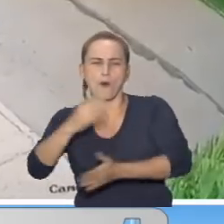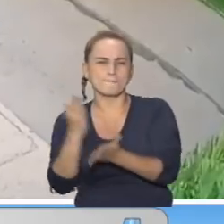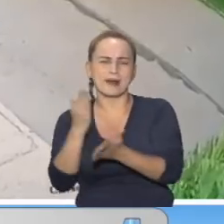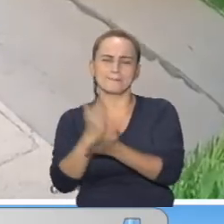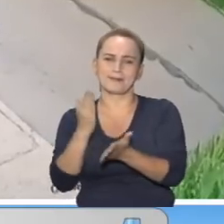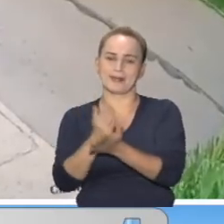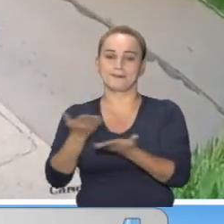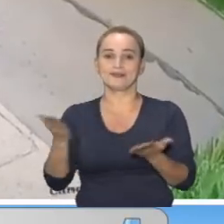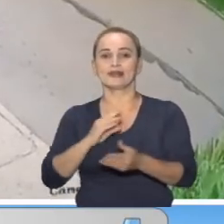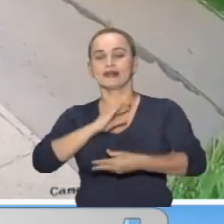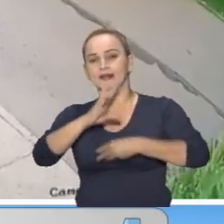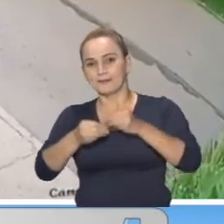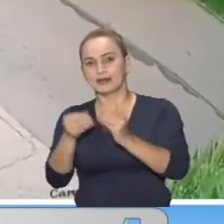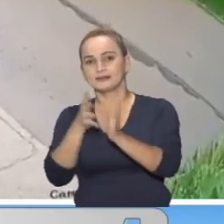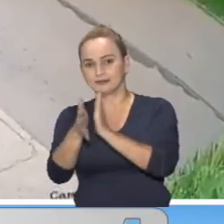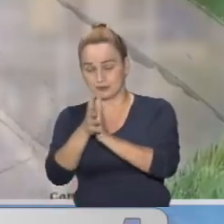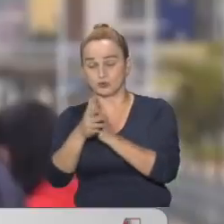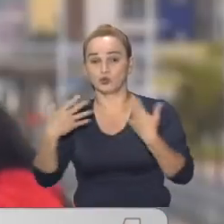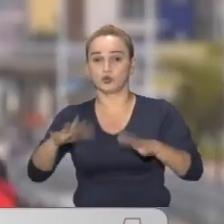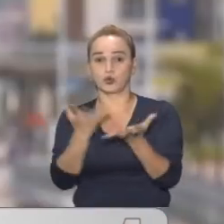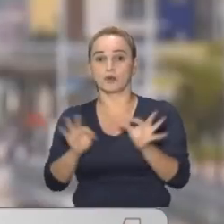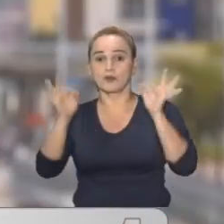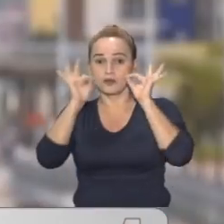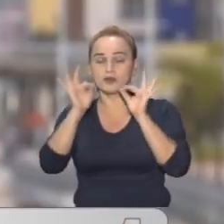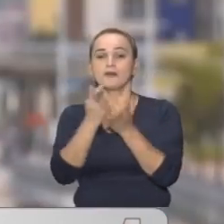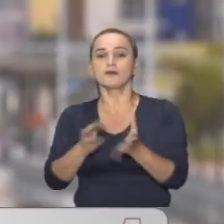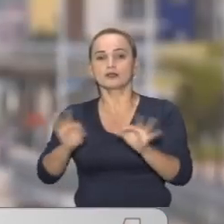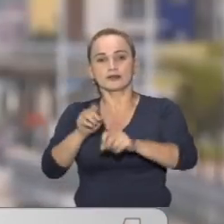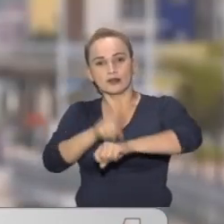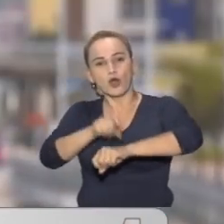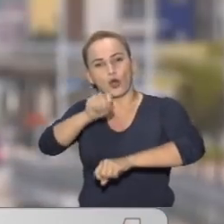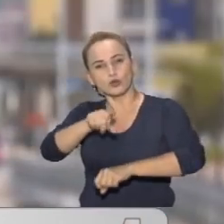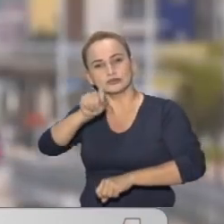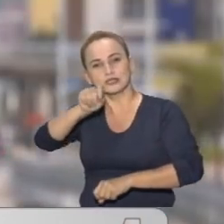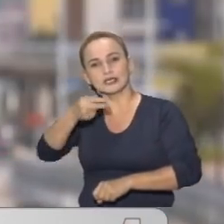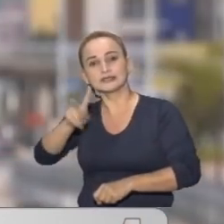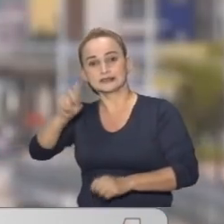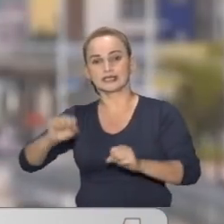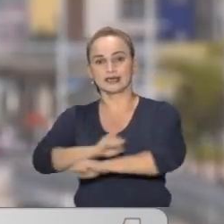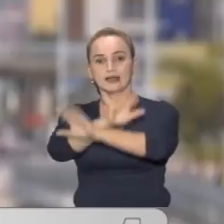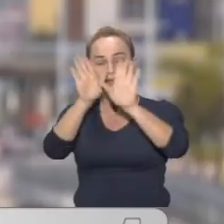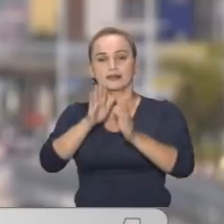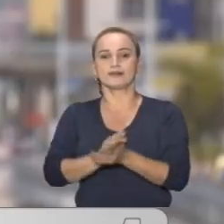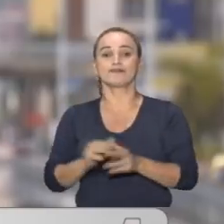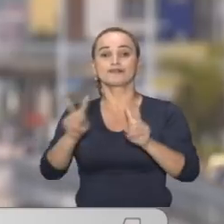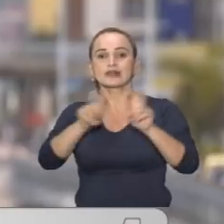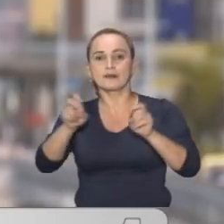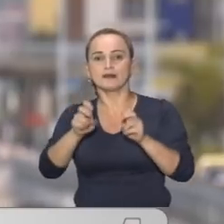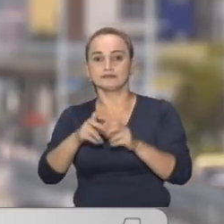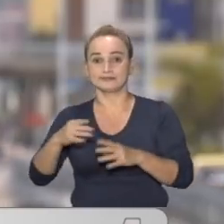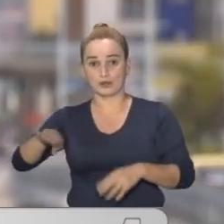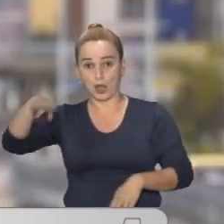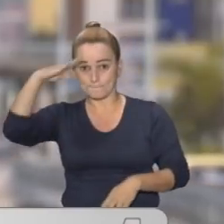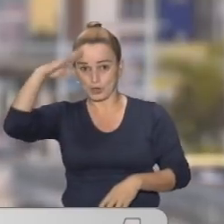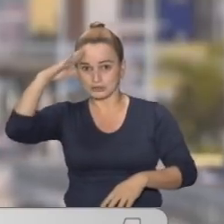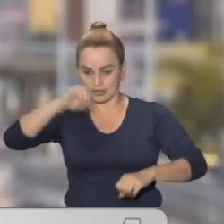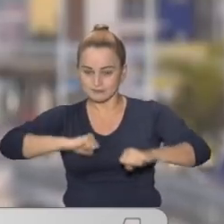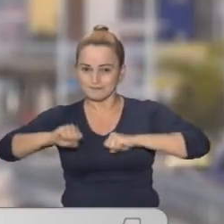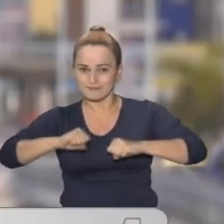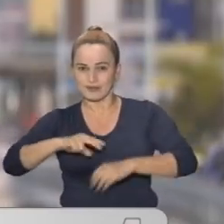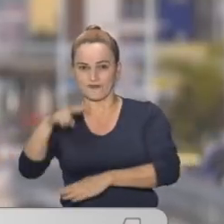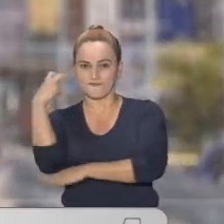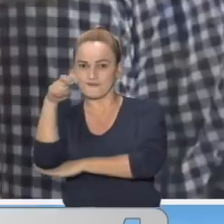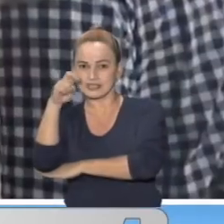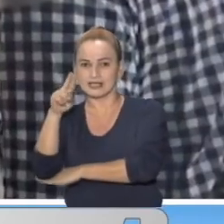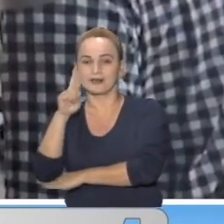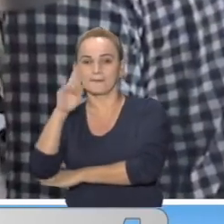cometidos. Vamos a hablar de otra importante noticia, siendo las 11:07 de la mañana, y tiene que ver con un operativo que adelantó la Fiscalía